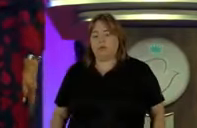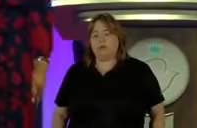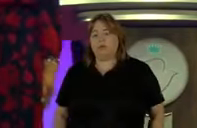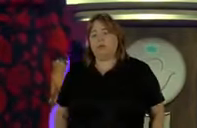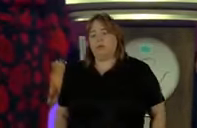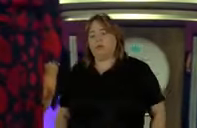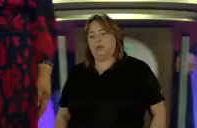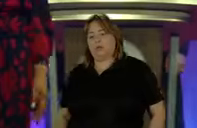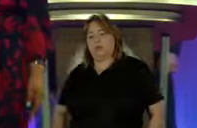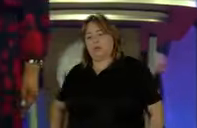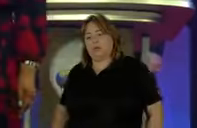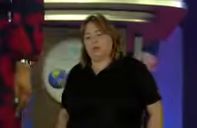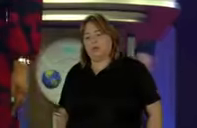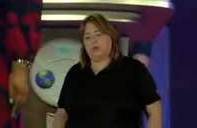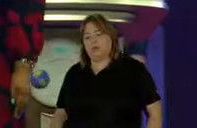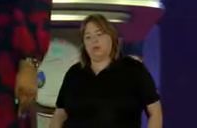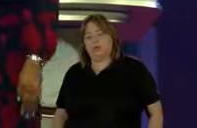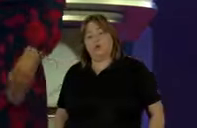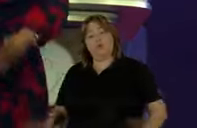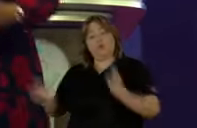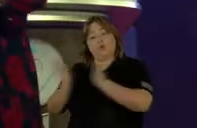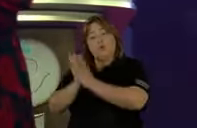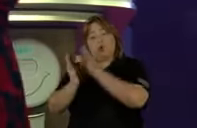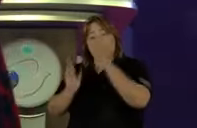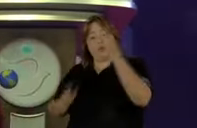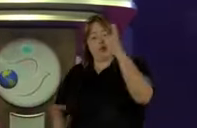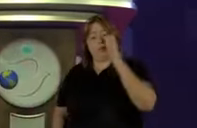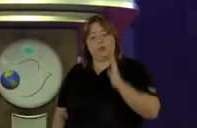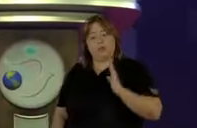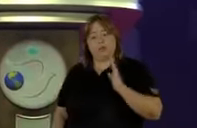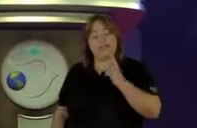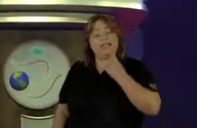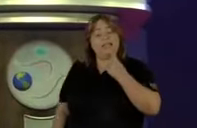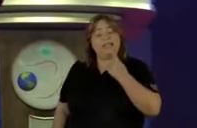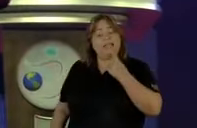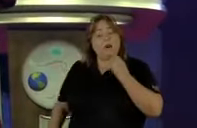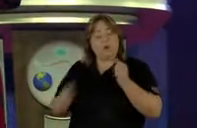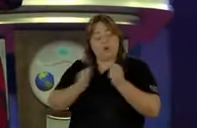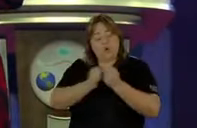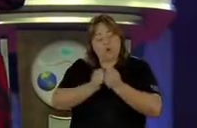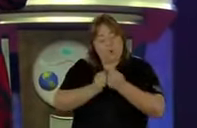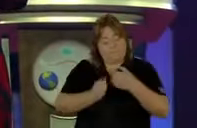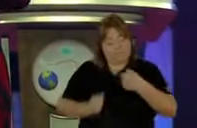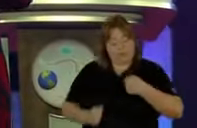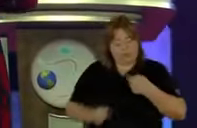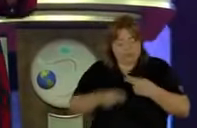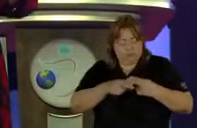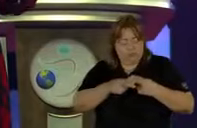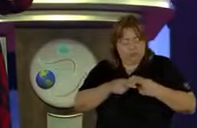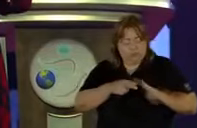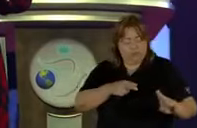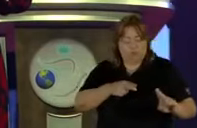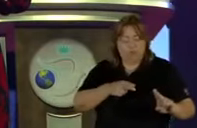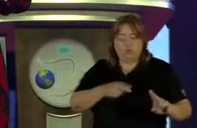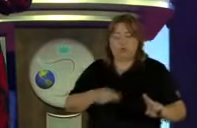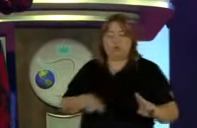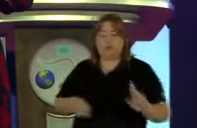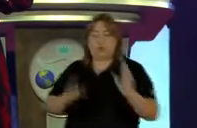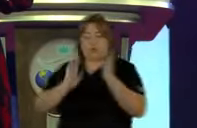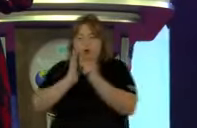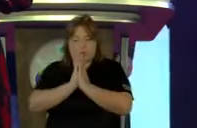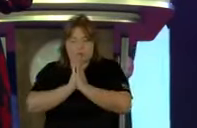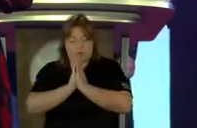digo. Gloria a Dios. Repitan conmigo esta sencilla oración. Yo les voy a dirigir y ustedes repiten. ¿Está